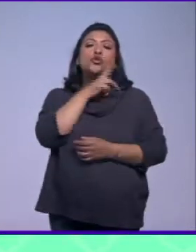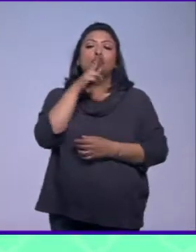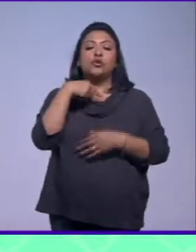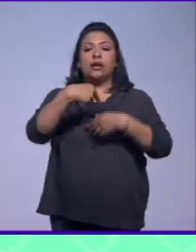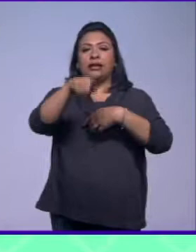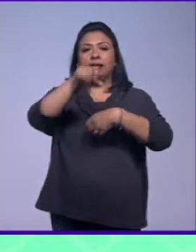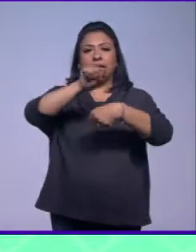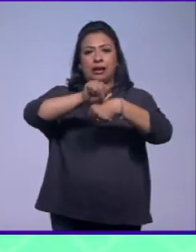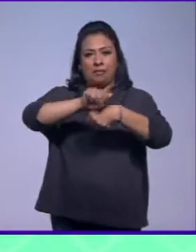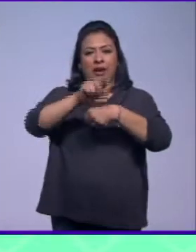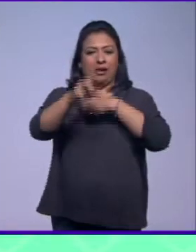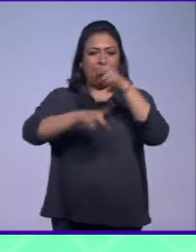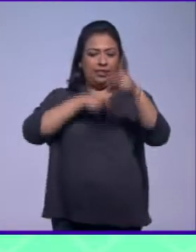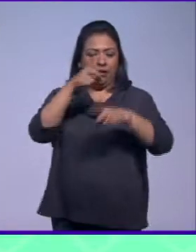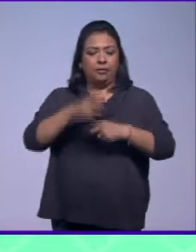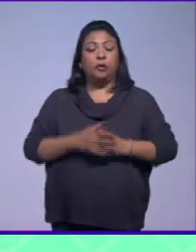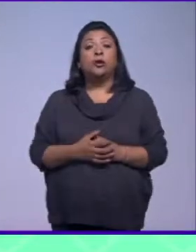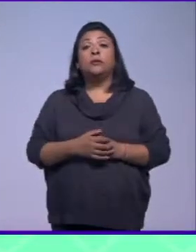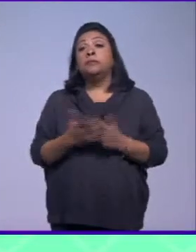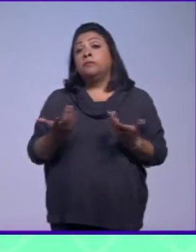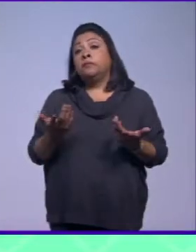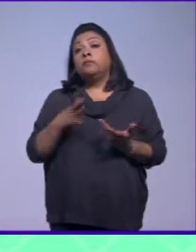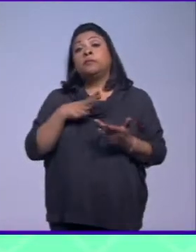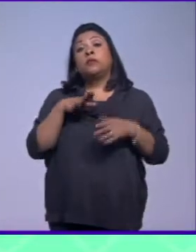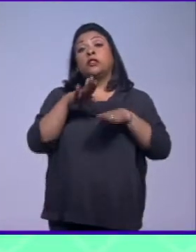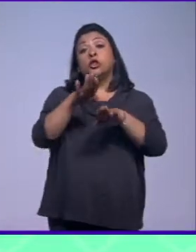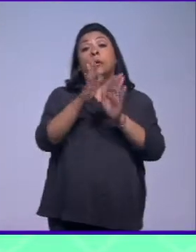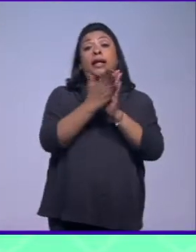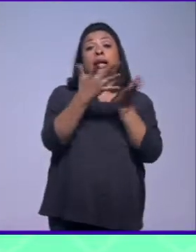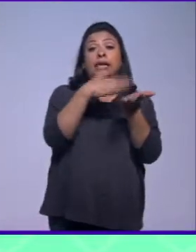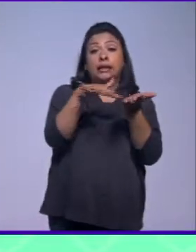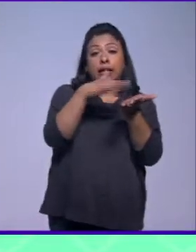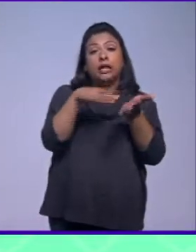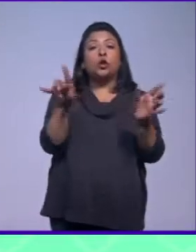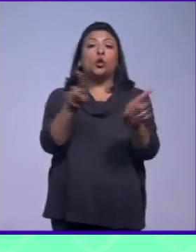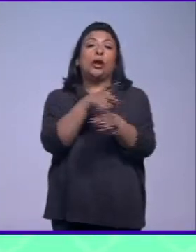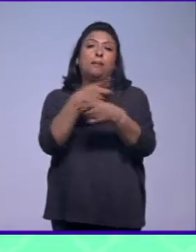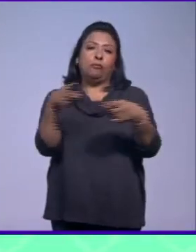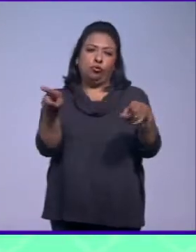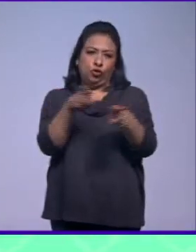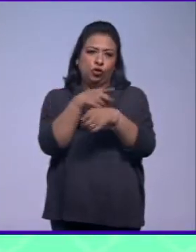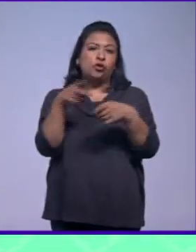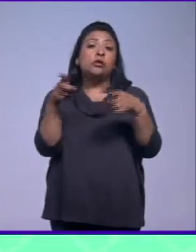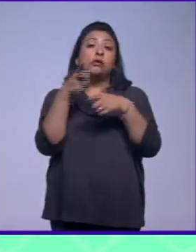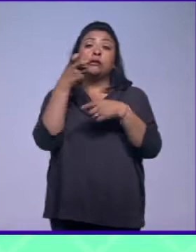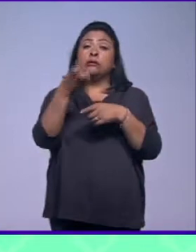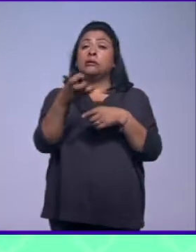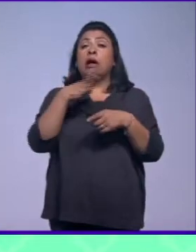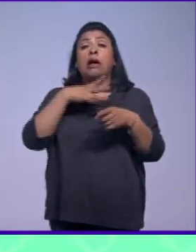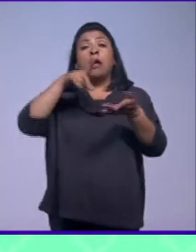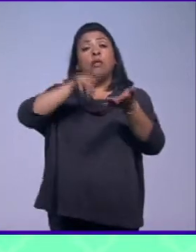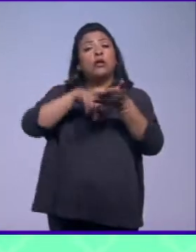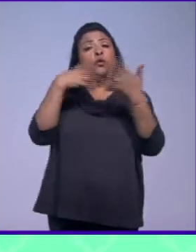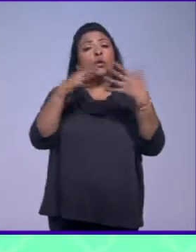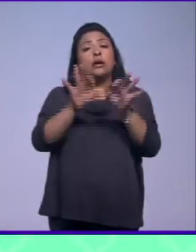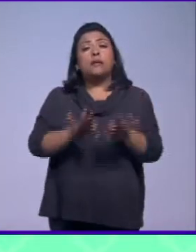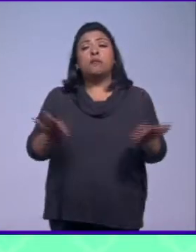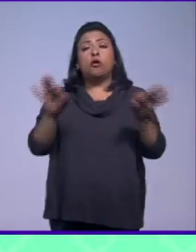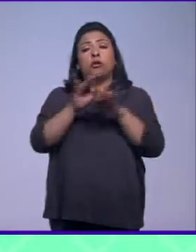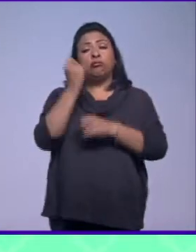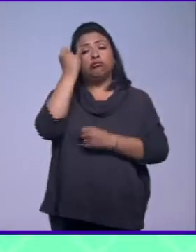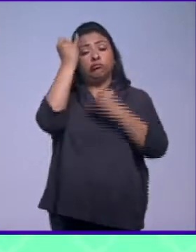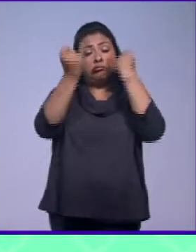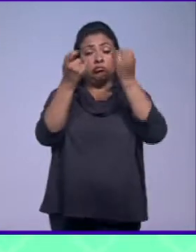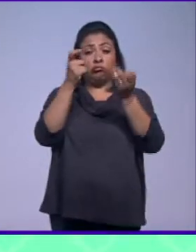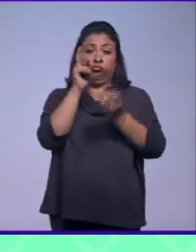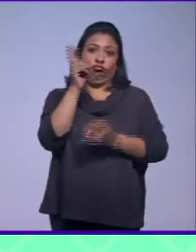tres siguientes semanas este deporte cuestiones que tienen que ver con literatura con música que es cuna de grandes creadores rusia por